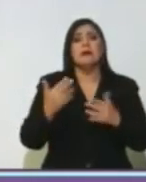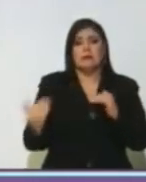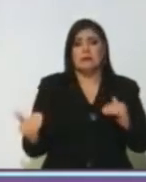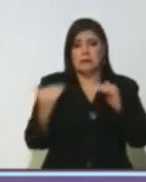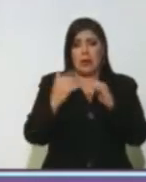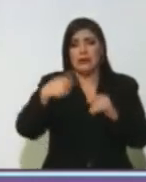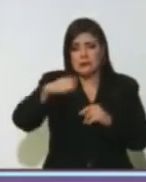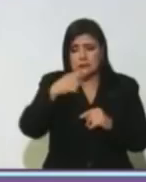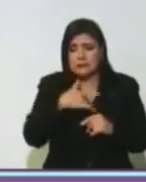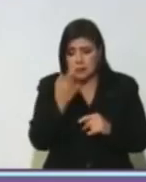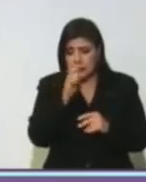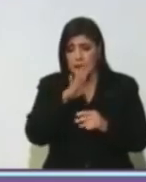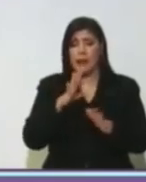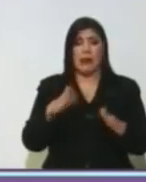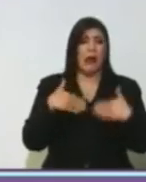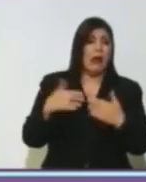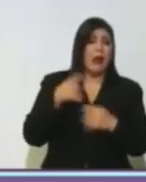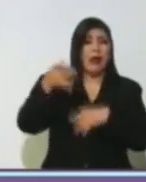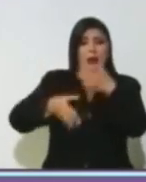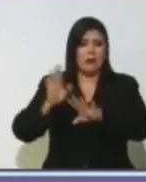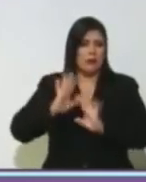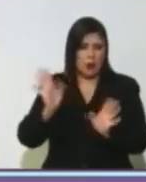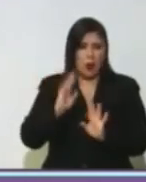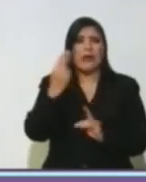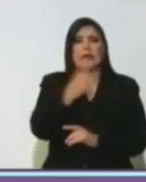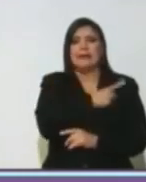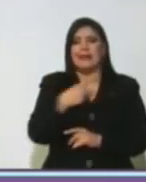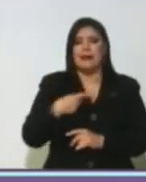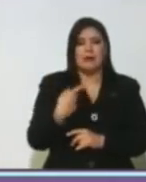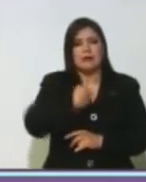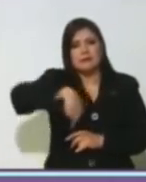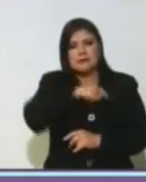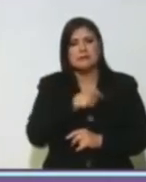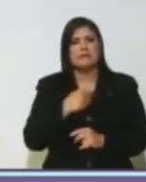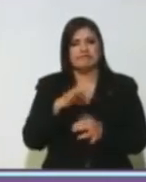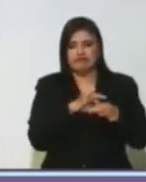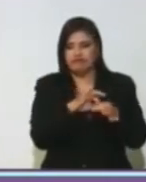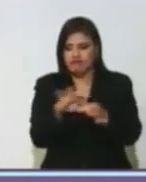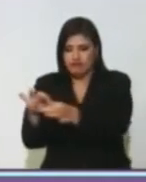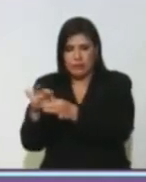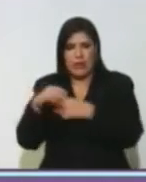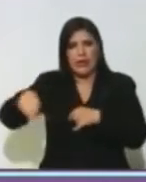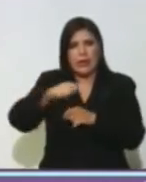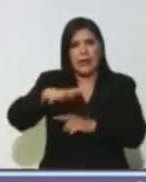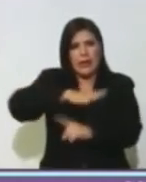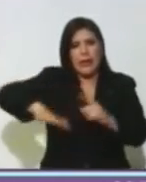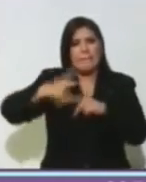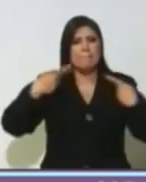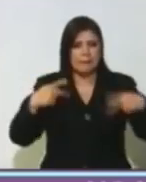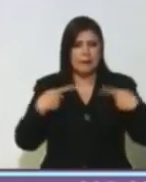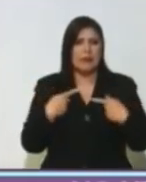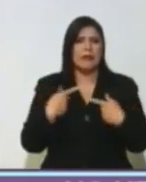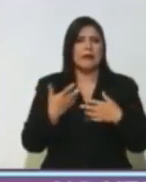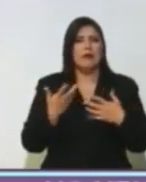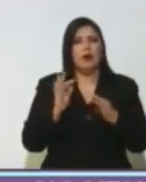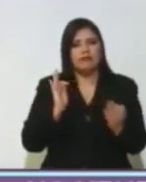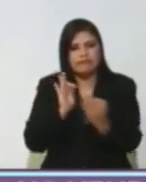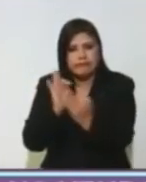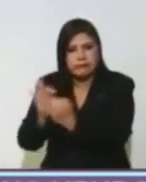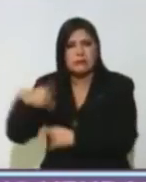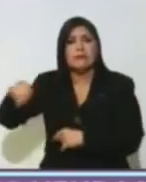civil estamos obligados estamos animados a caminar de la mano con sociedad civil un quinto eje también